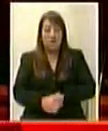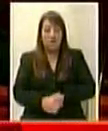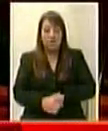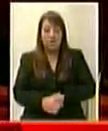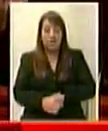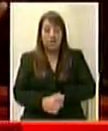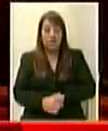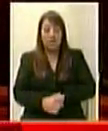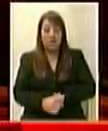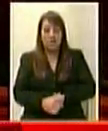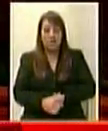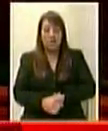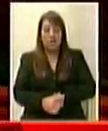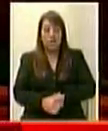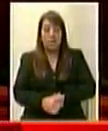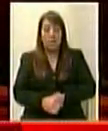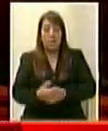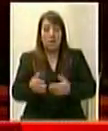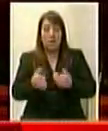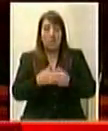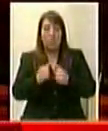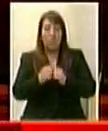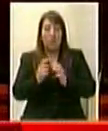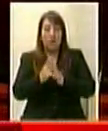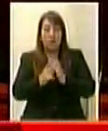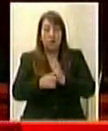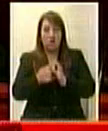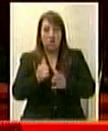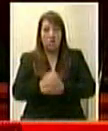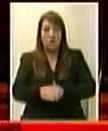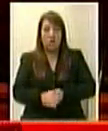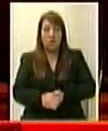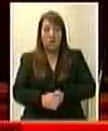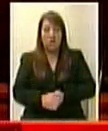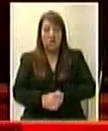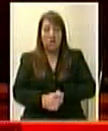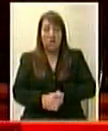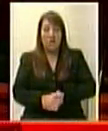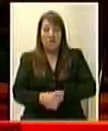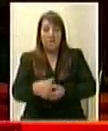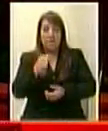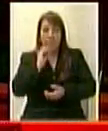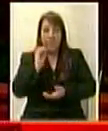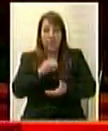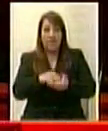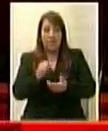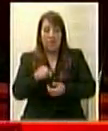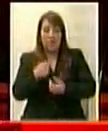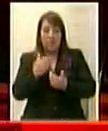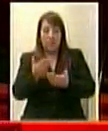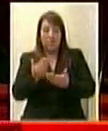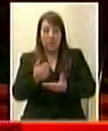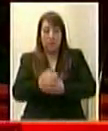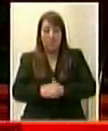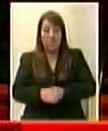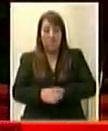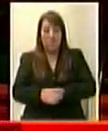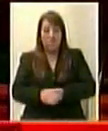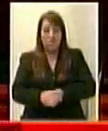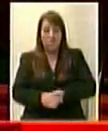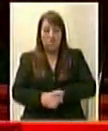ya caducó, ya se cerró, no vía decreto supremo. Lo que habría que añadir, lo que están pidiendo,